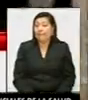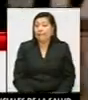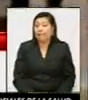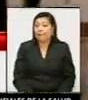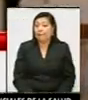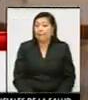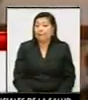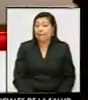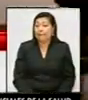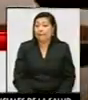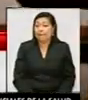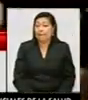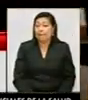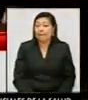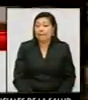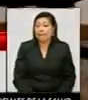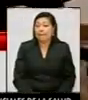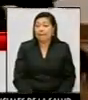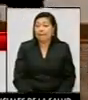Ya,